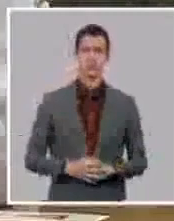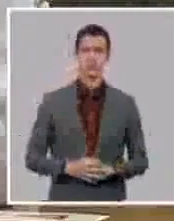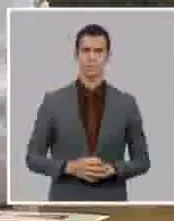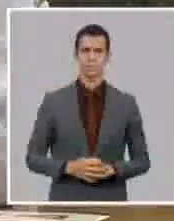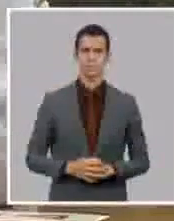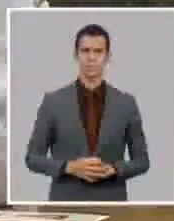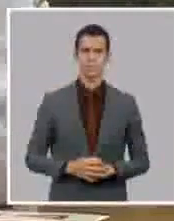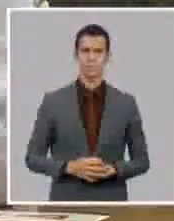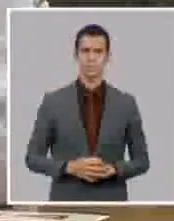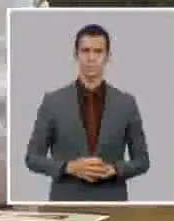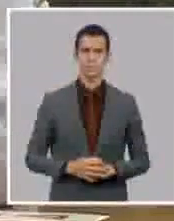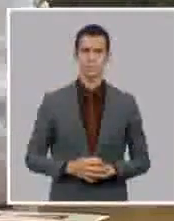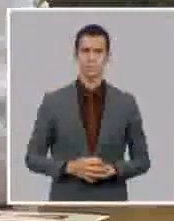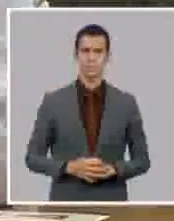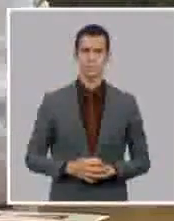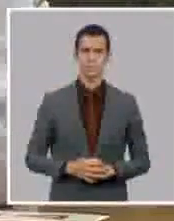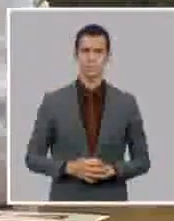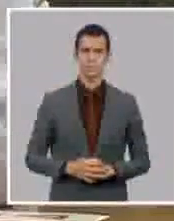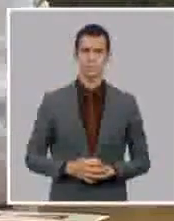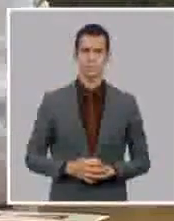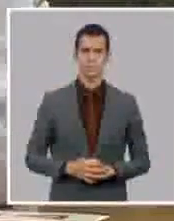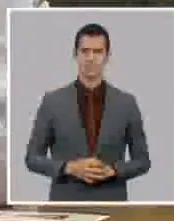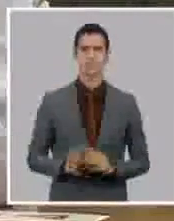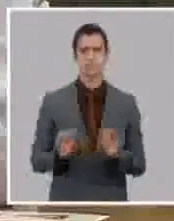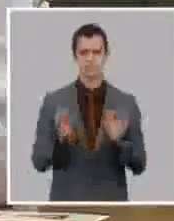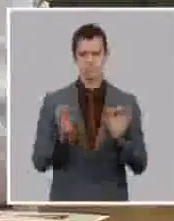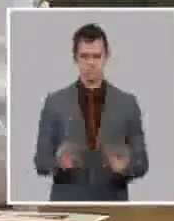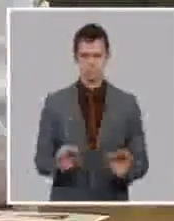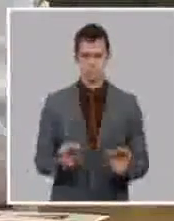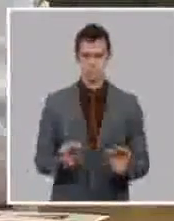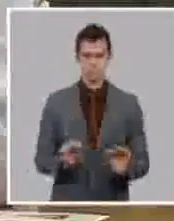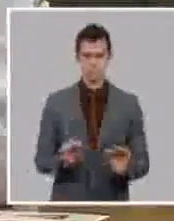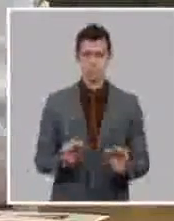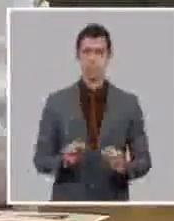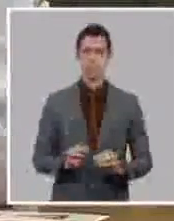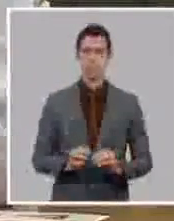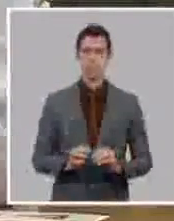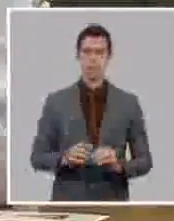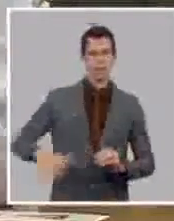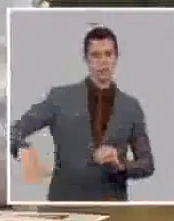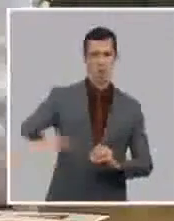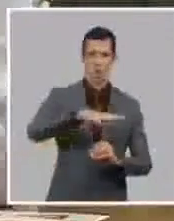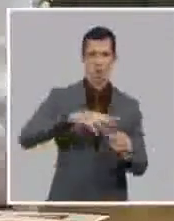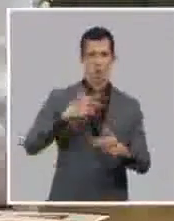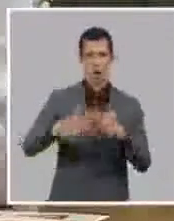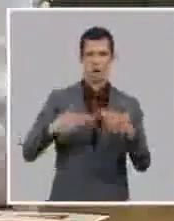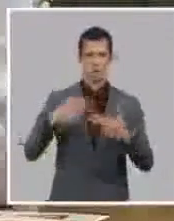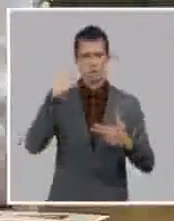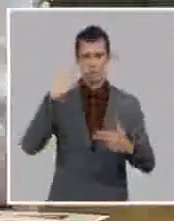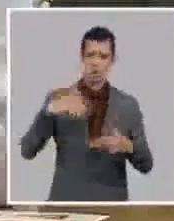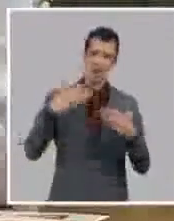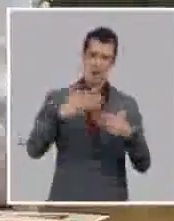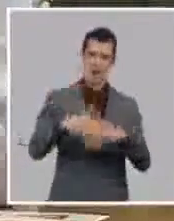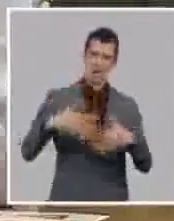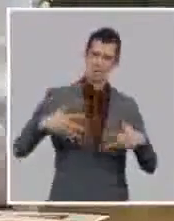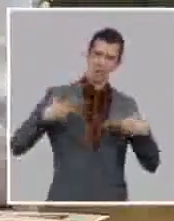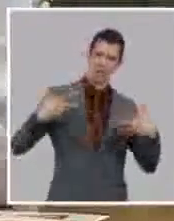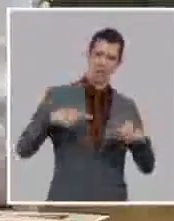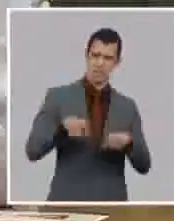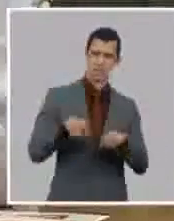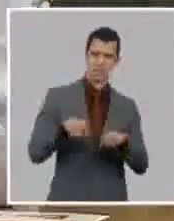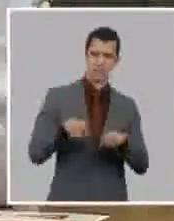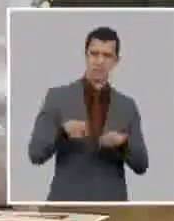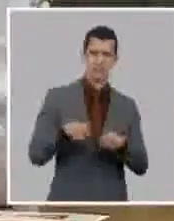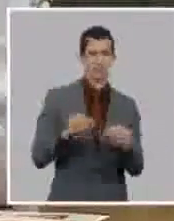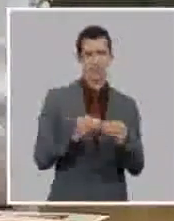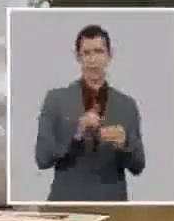realidades, que se cometieron hechos que atentan contra la Constitución de la República, contra los preceptos constitucionales, y